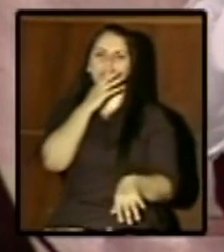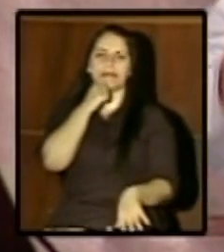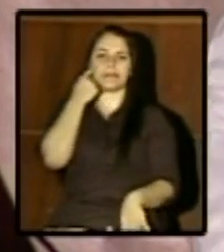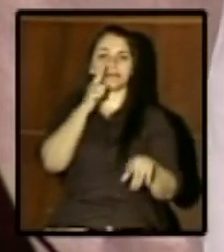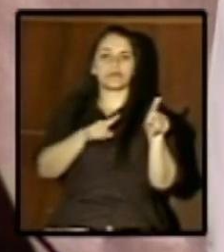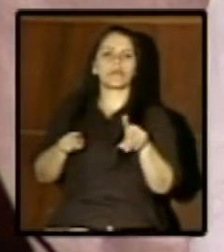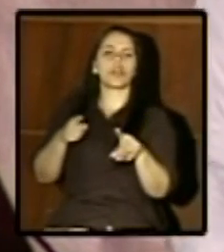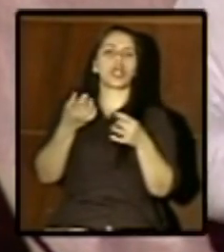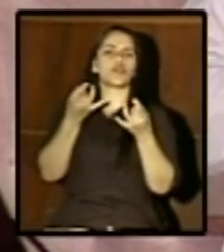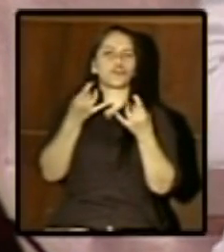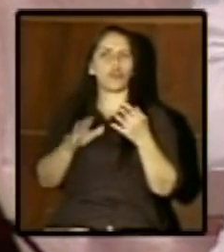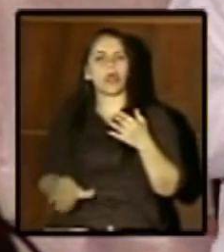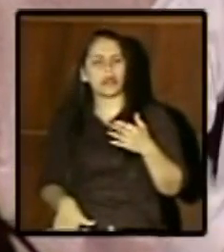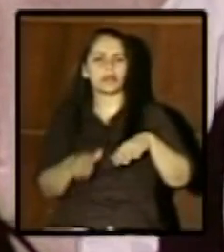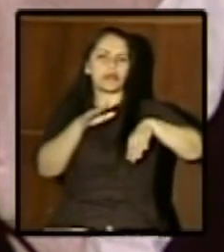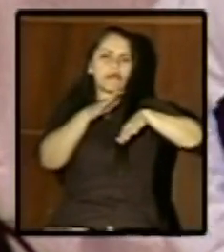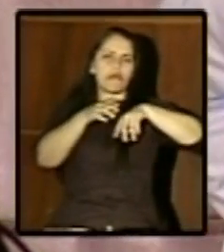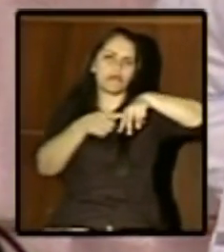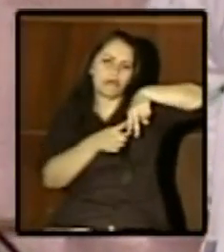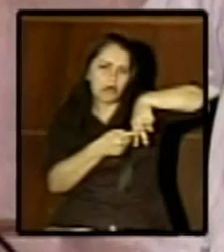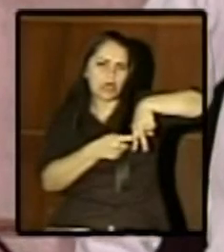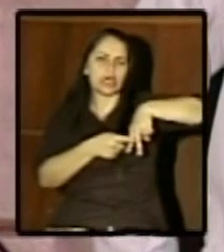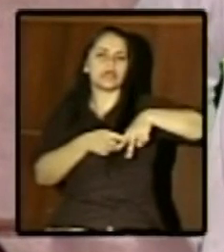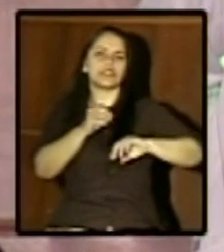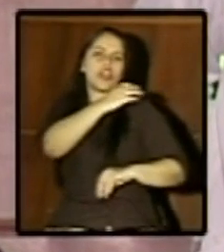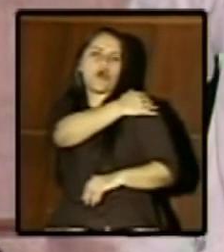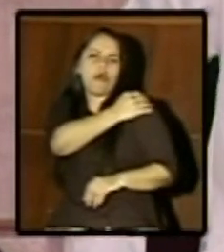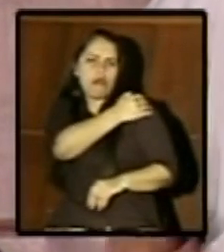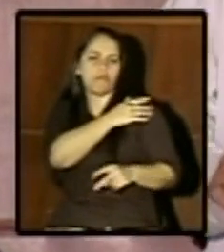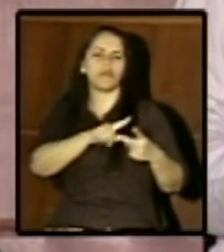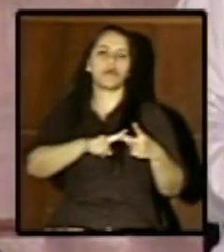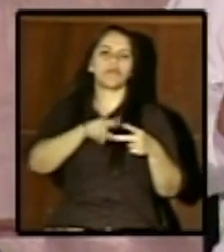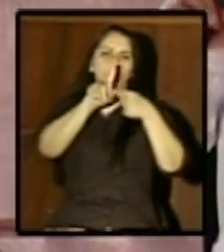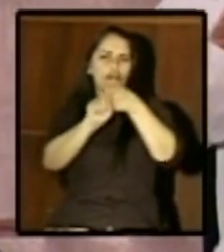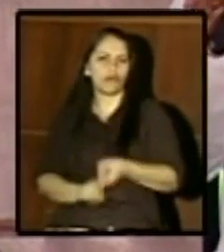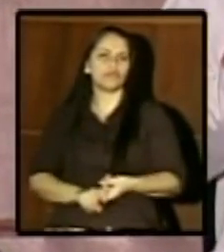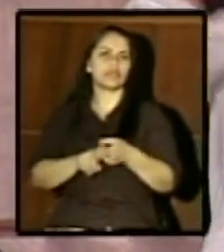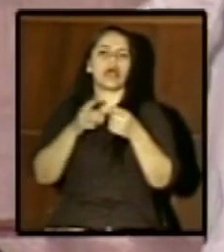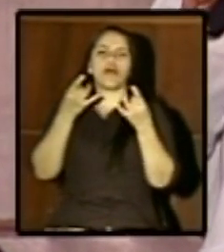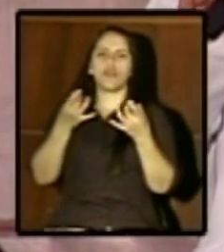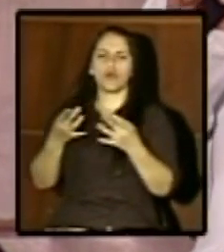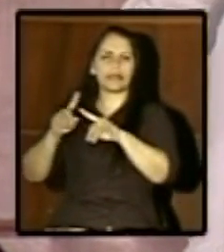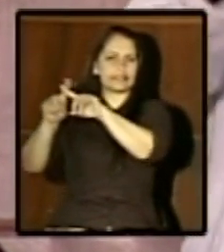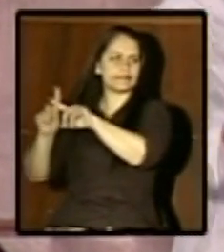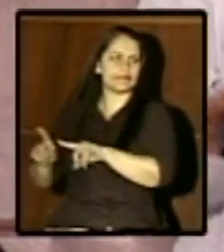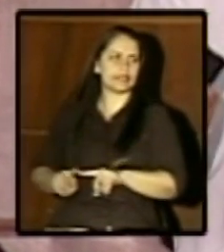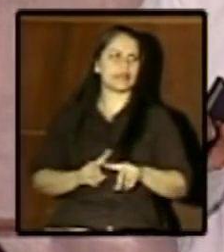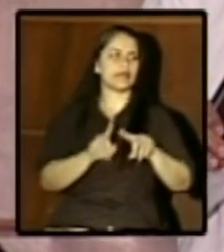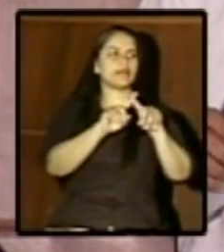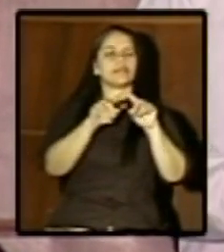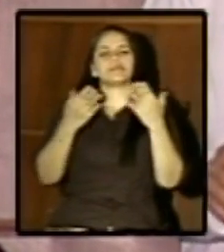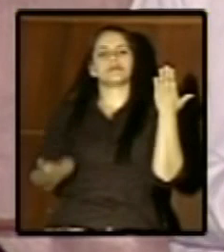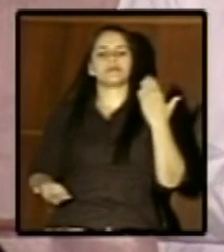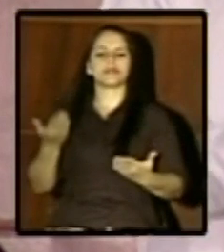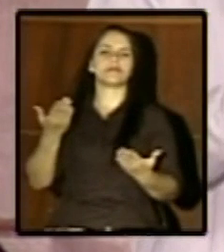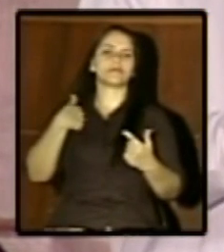como constante. Un paciente con artrosis le puede doler una rodilla, le puede doler el hombro, le puede doler la columna, o sea, tiene dolores